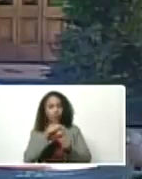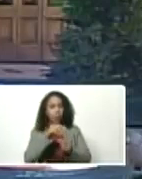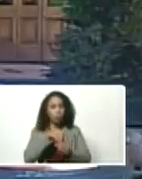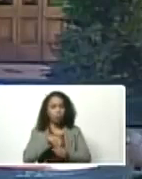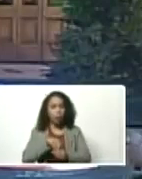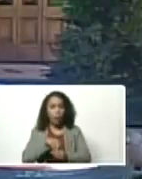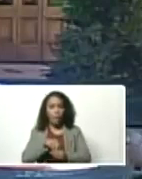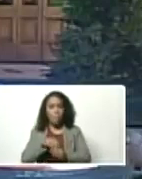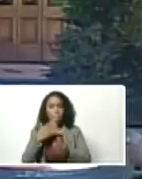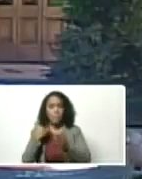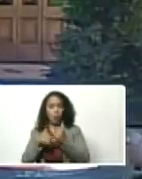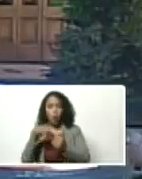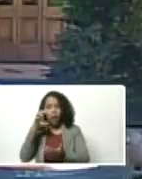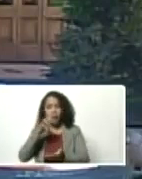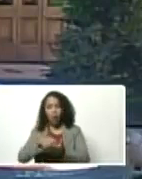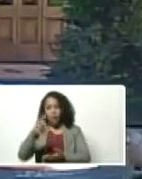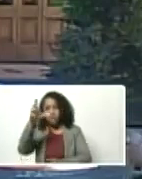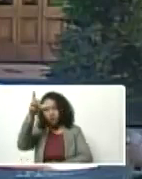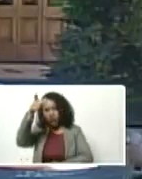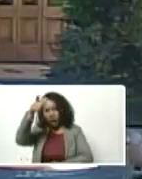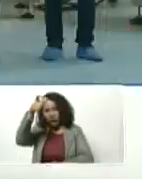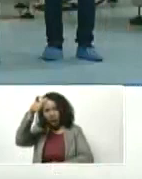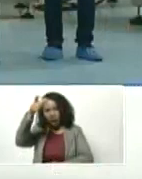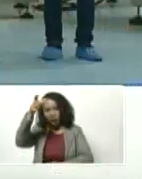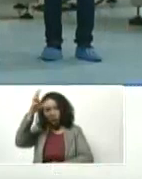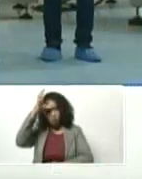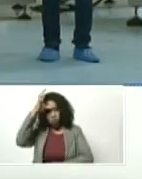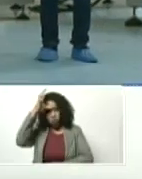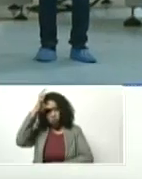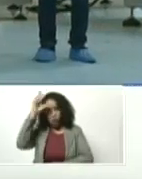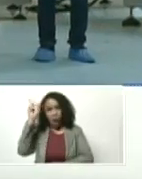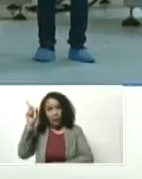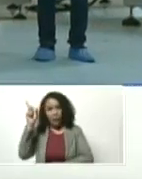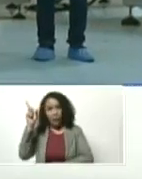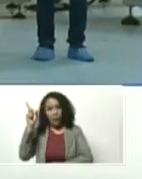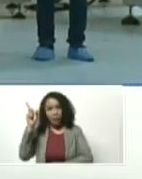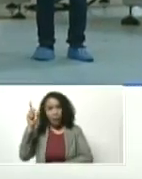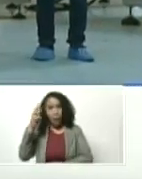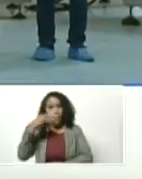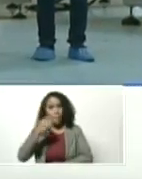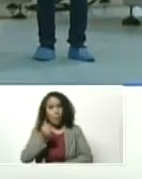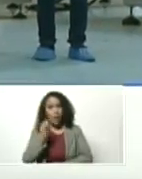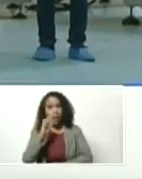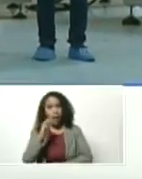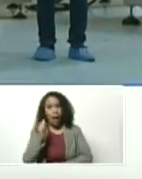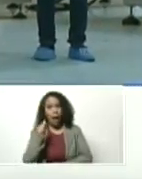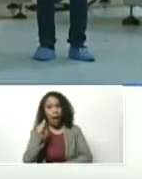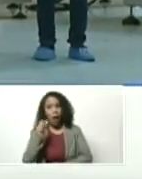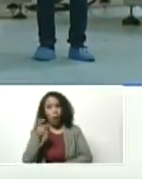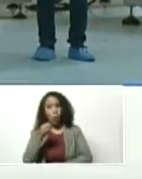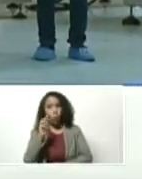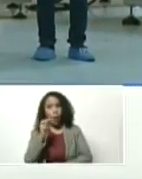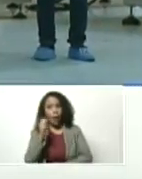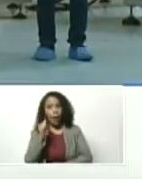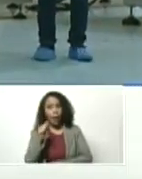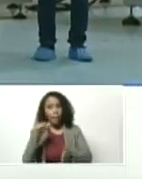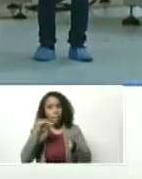Vámonos al estado Falcón en Paraguaná. Paraguaná, la Paraguaná de Alí